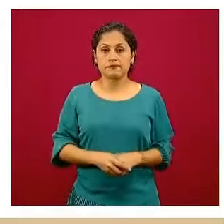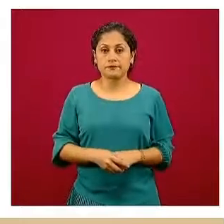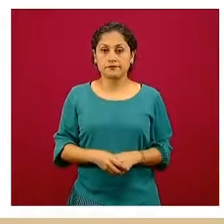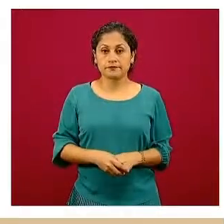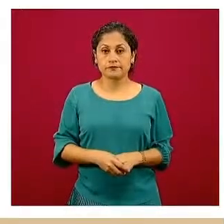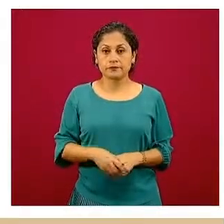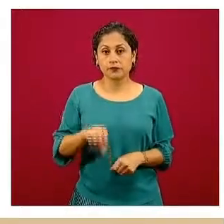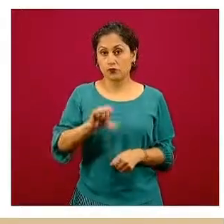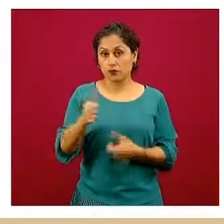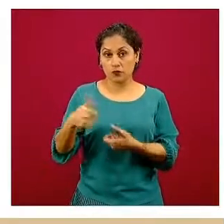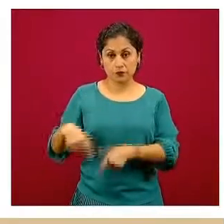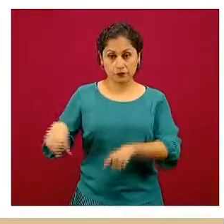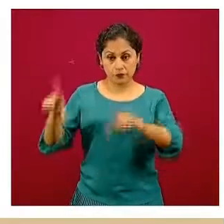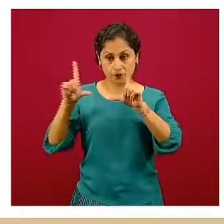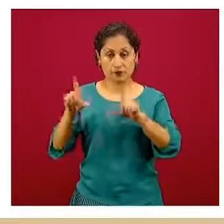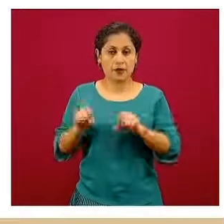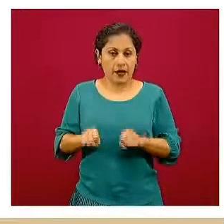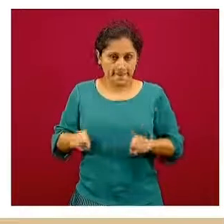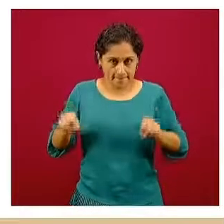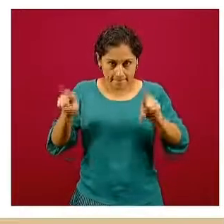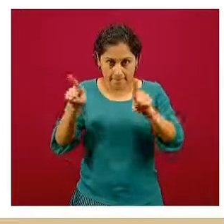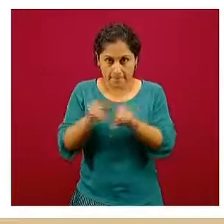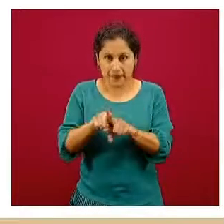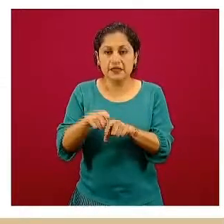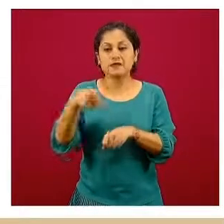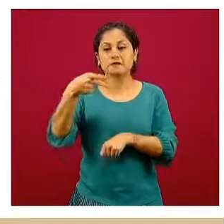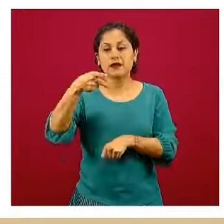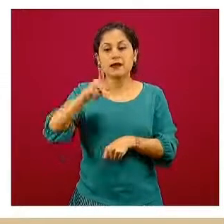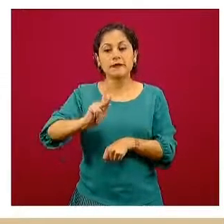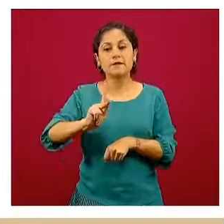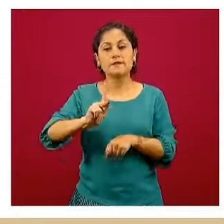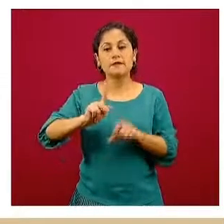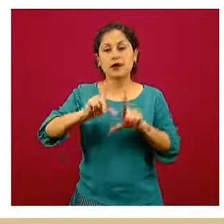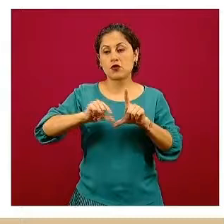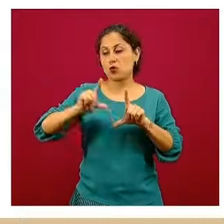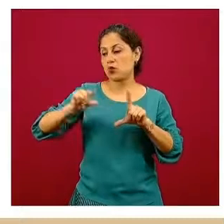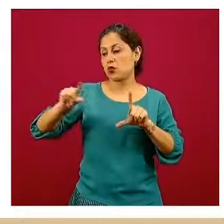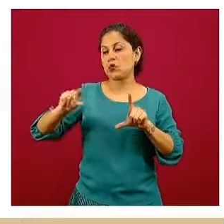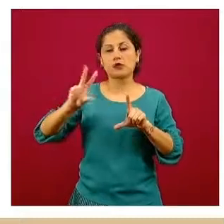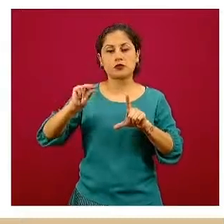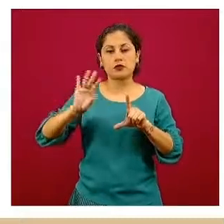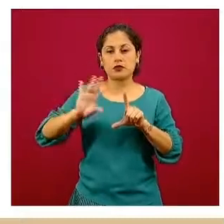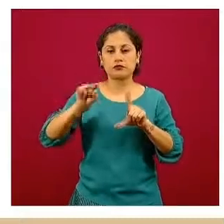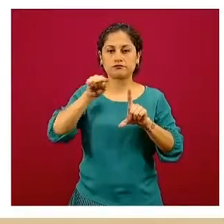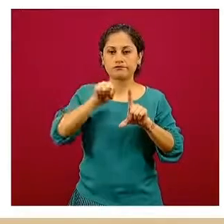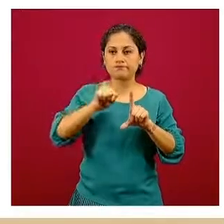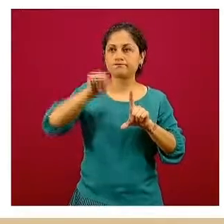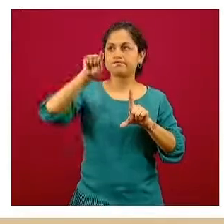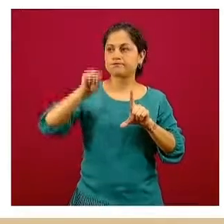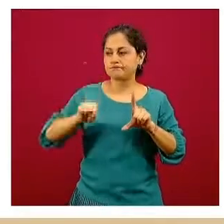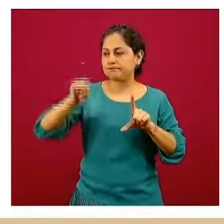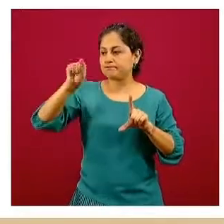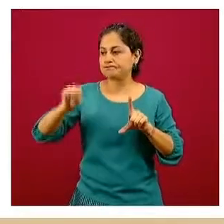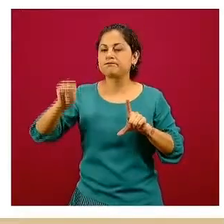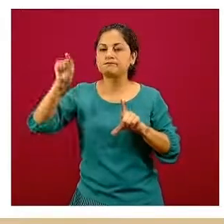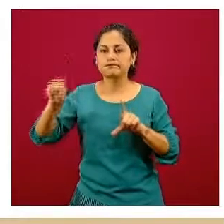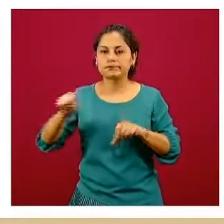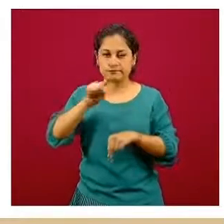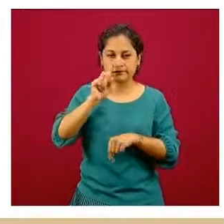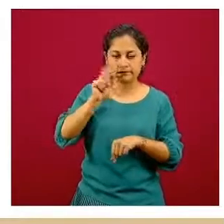siguiente diapositiva es la misma curva estimada, nada más que tiene una representación en línea y puntos para poder